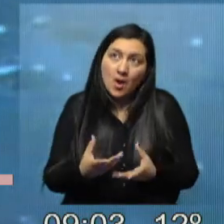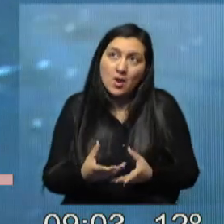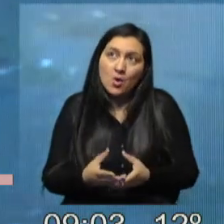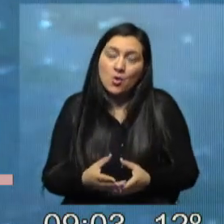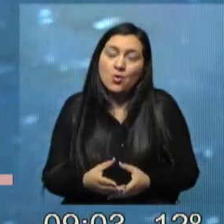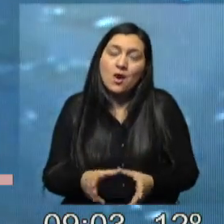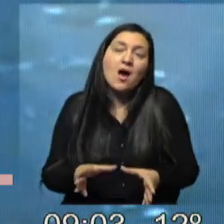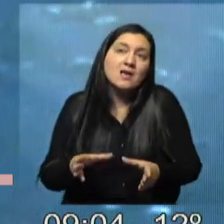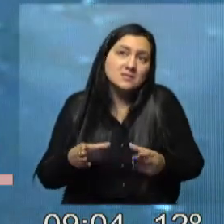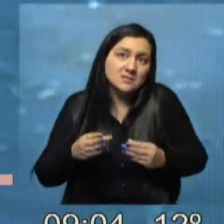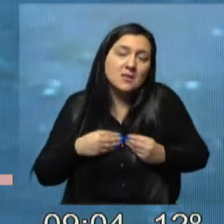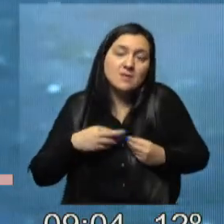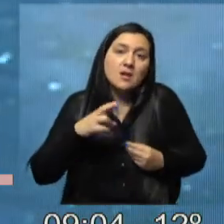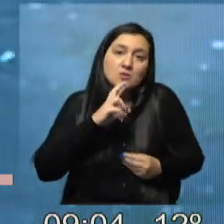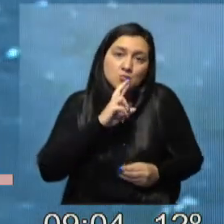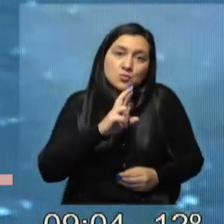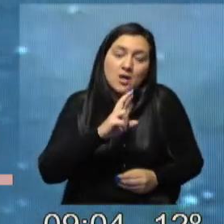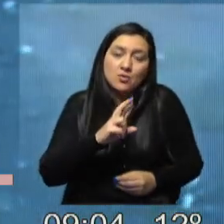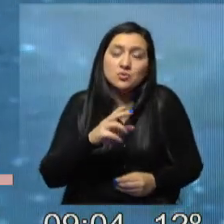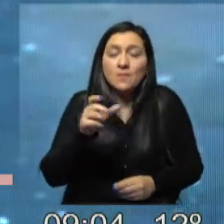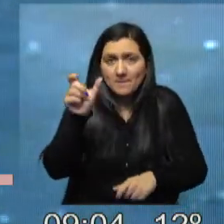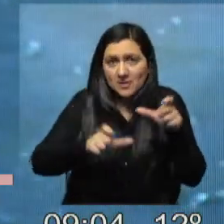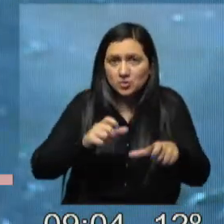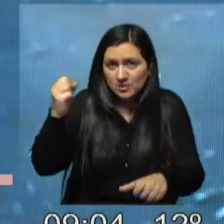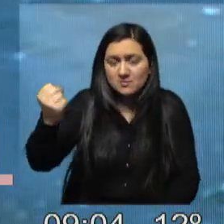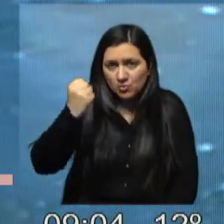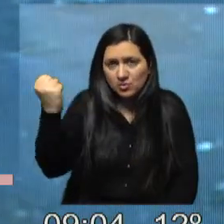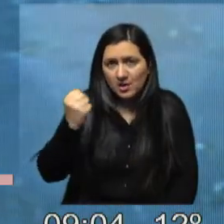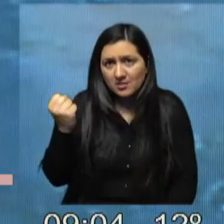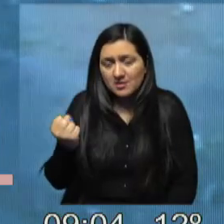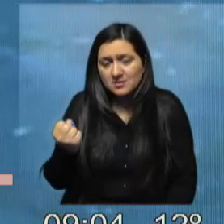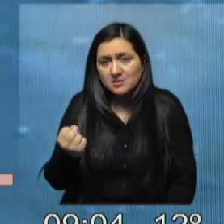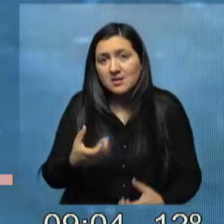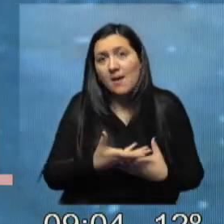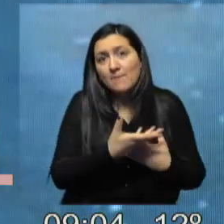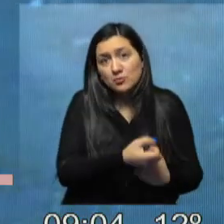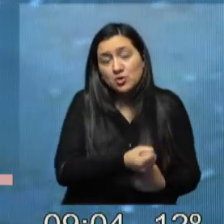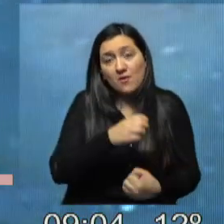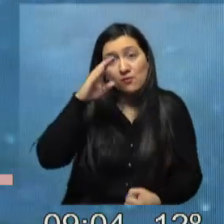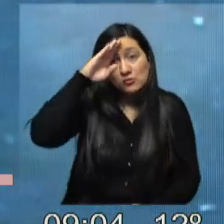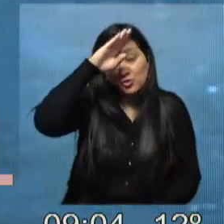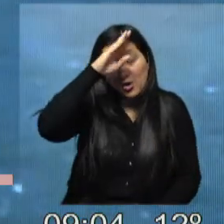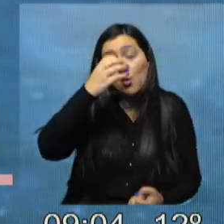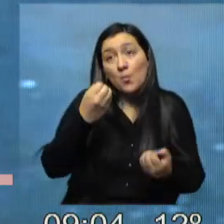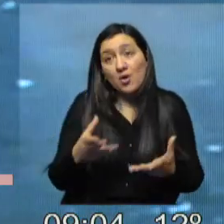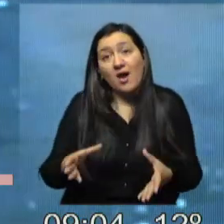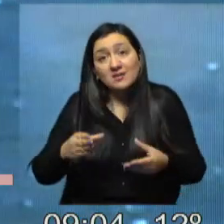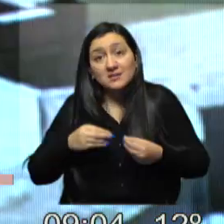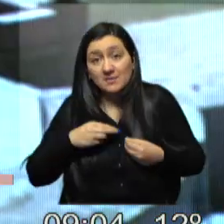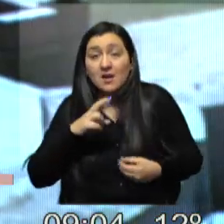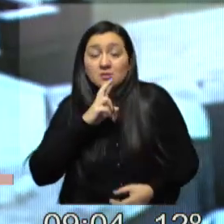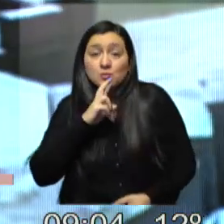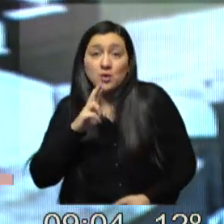resultado, incluso figuras políticas relevantes que tienen cargos electivos. Esto sería un